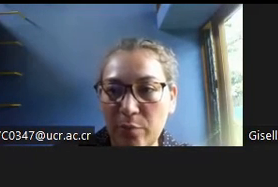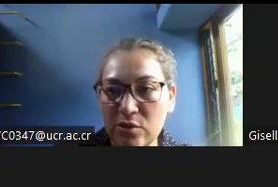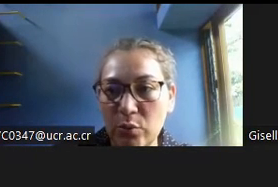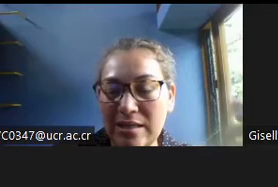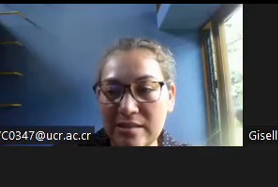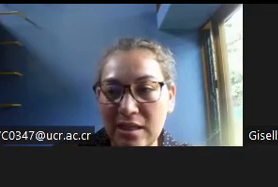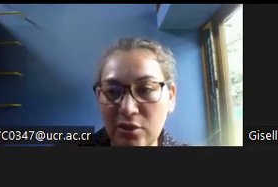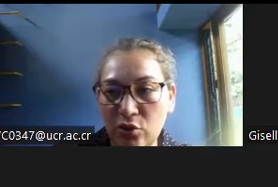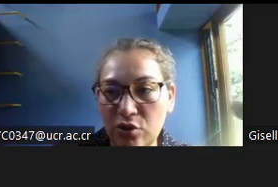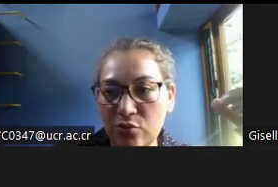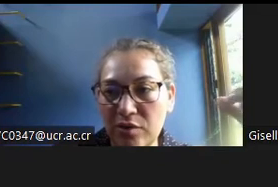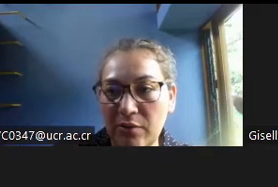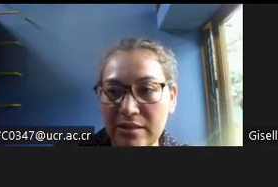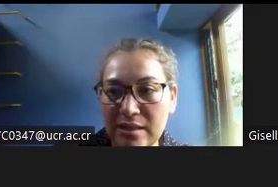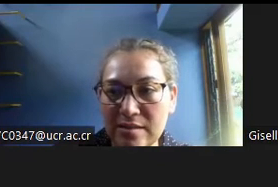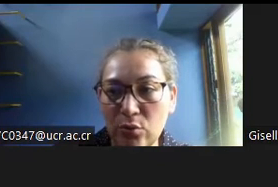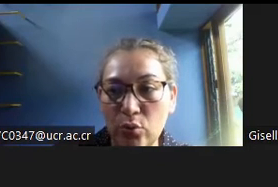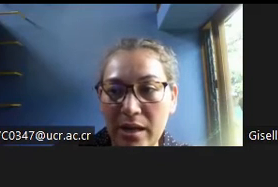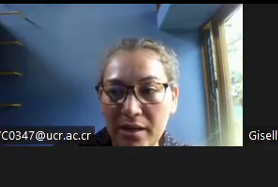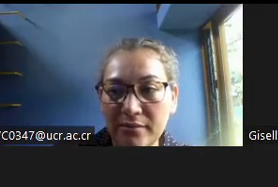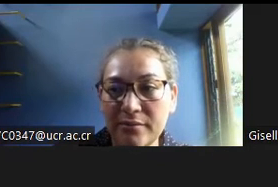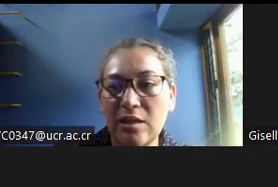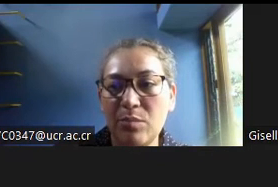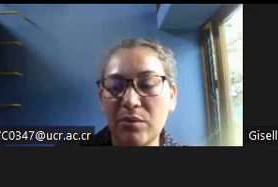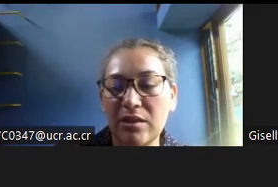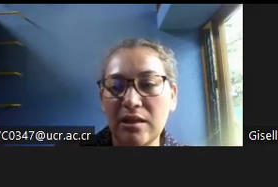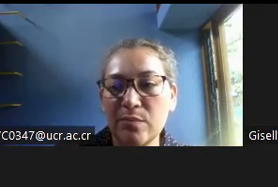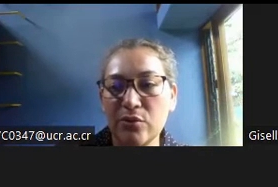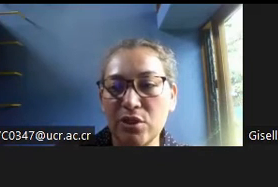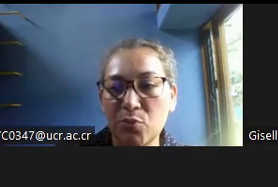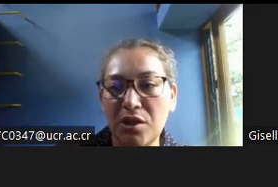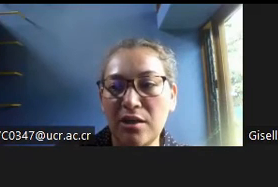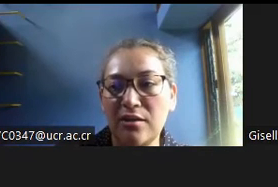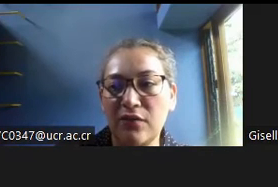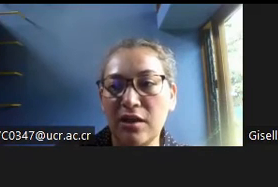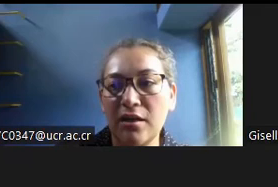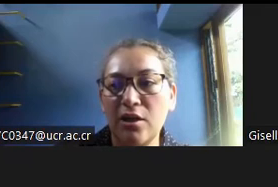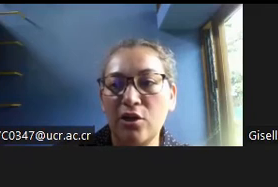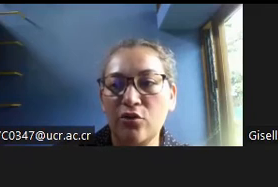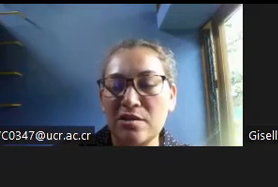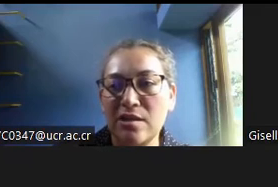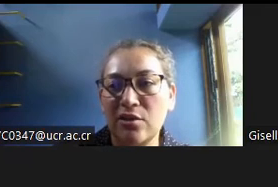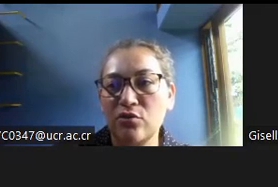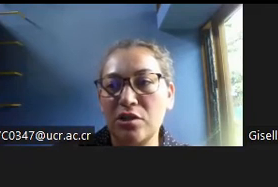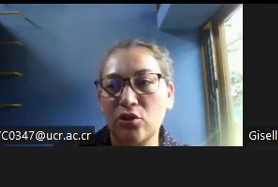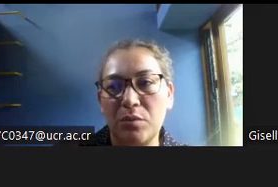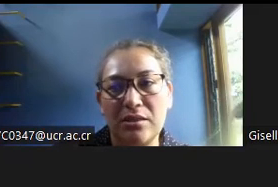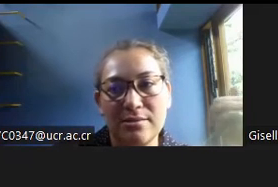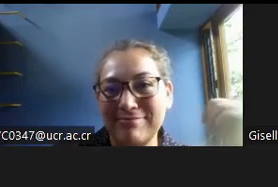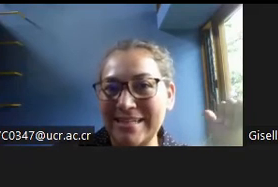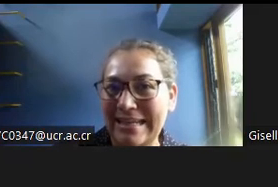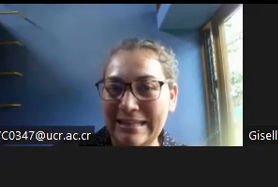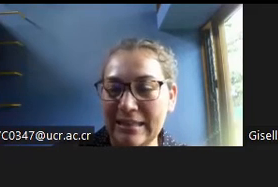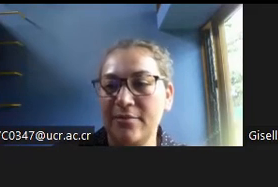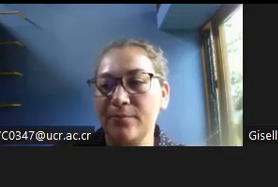Objetivo, informar sobre el insecto y su relevancia en la salud humana y permitir que las personas puedan identificar los insectos